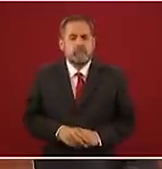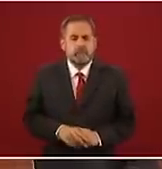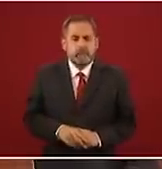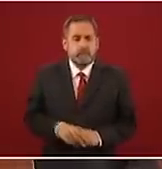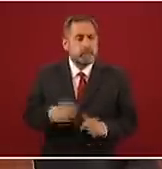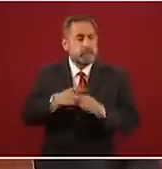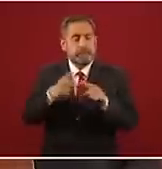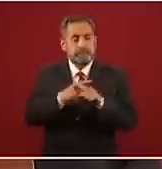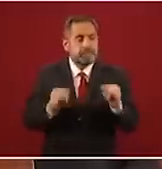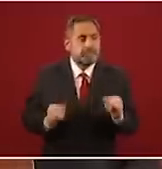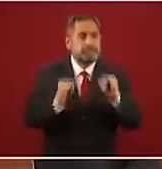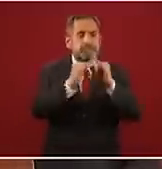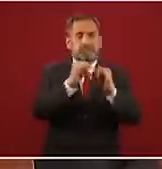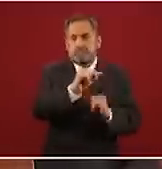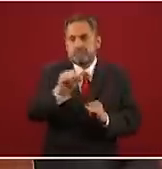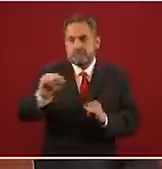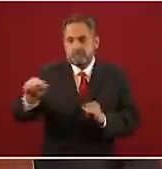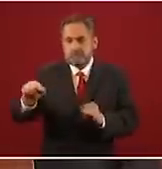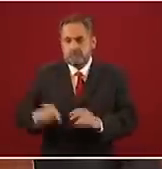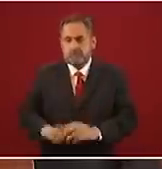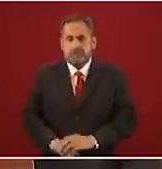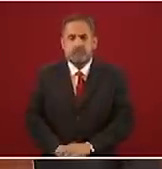en los institutos.